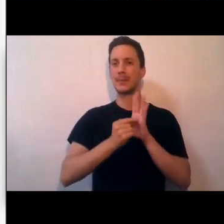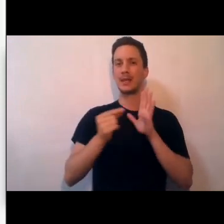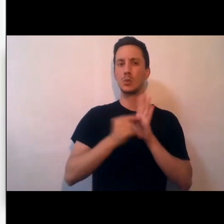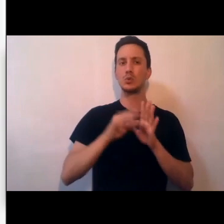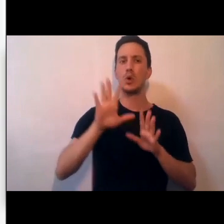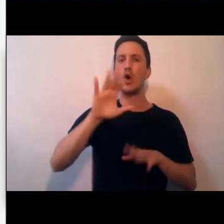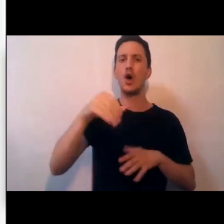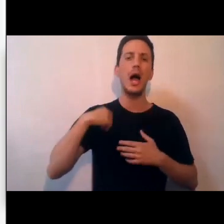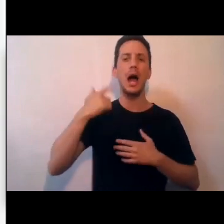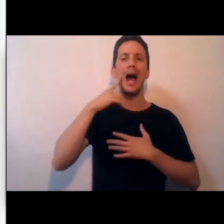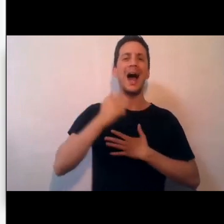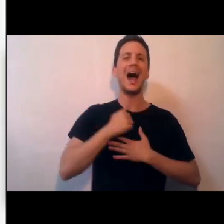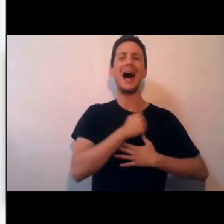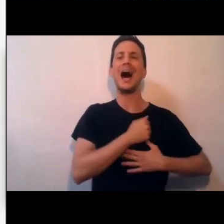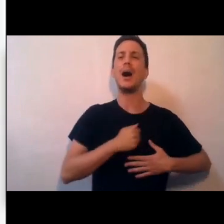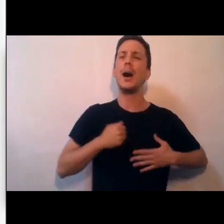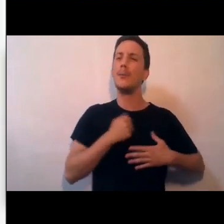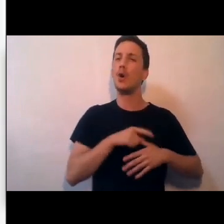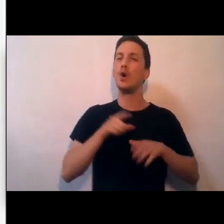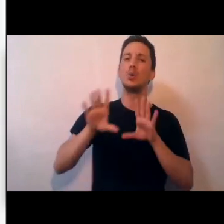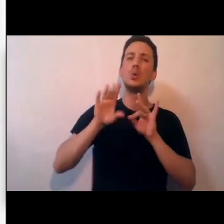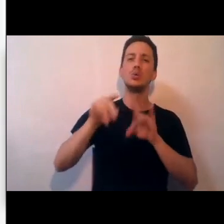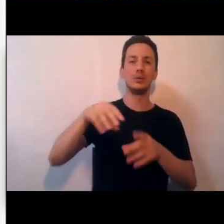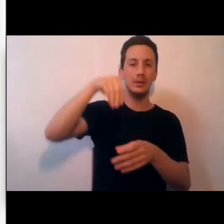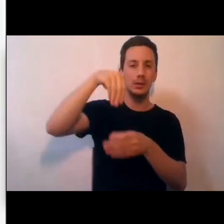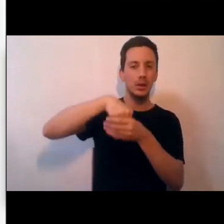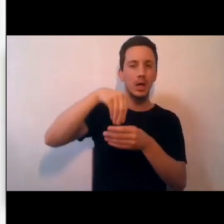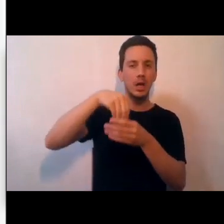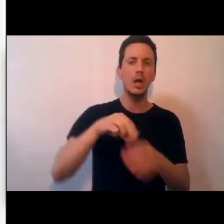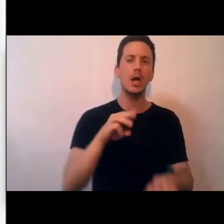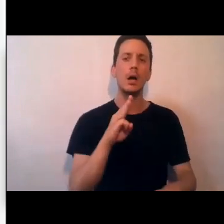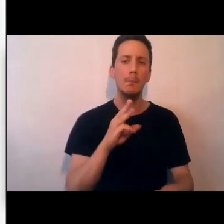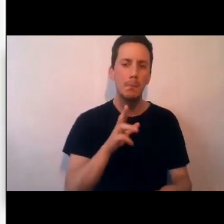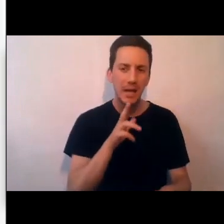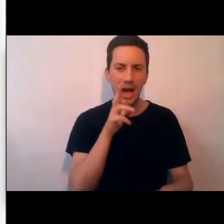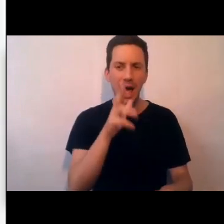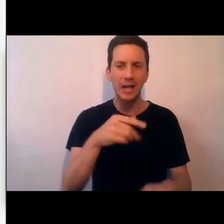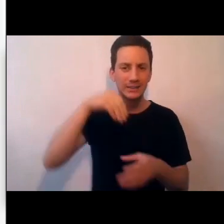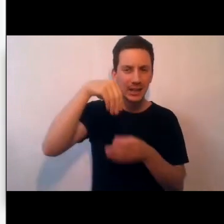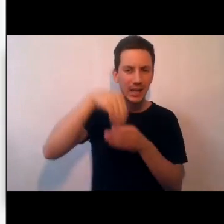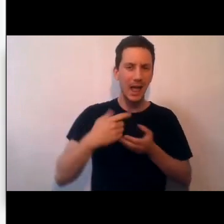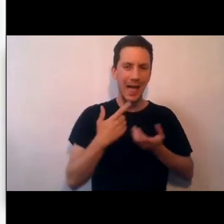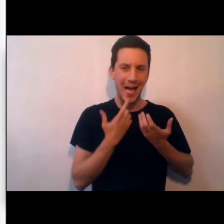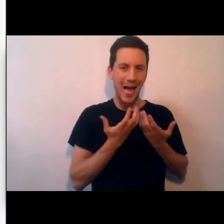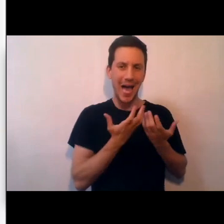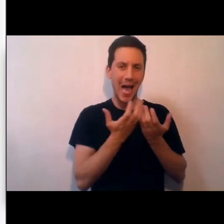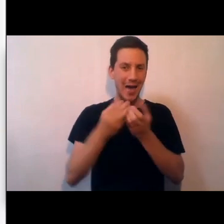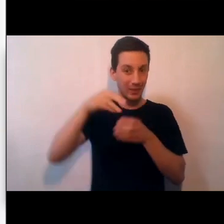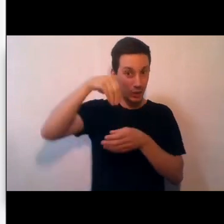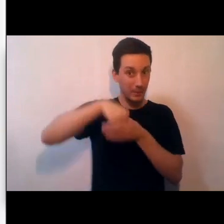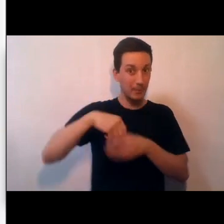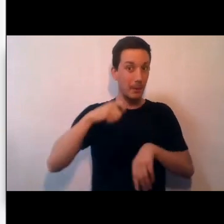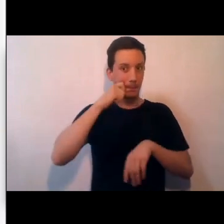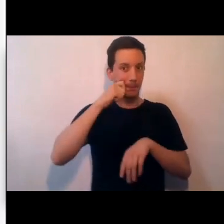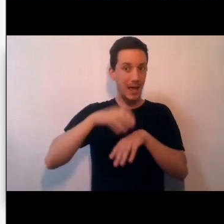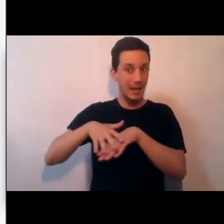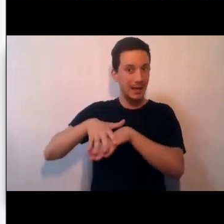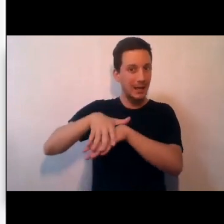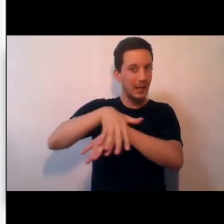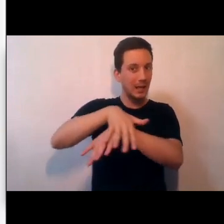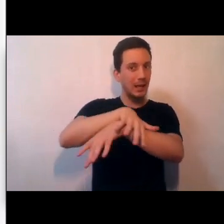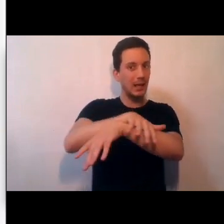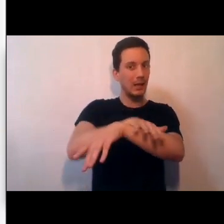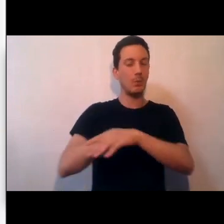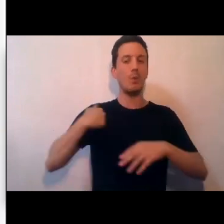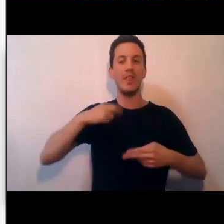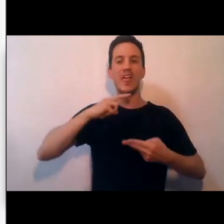jabón, que son estos jabones con un pH ácido en la piel que mantienen esta bicapa lipídica,